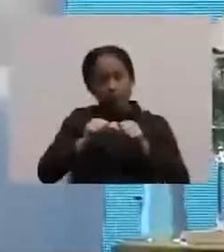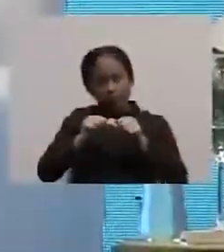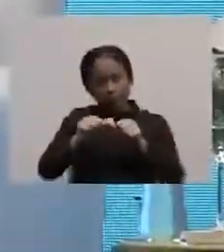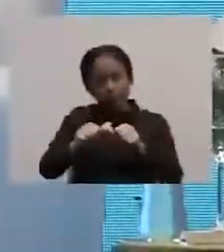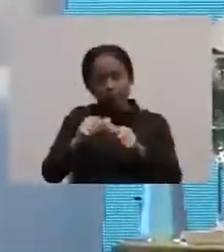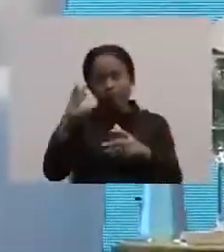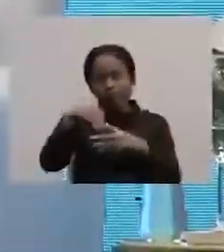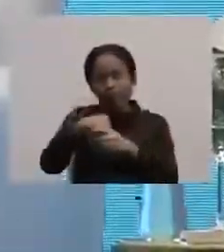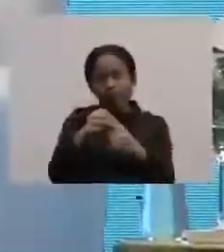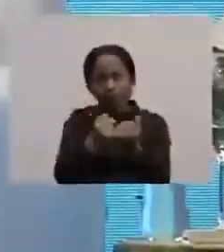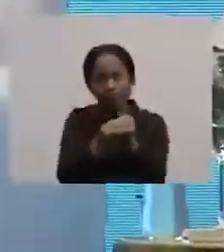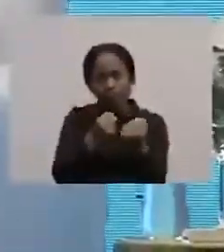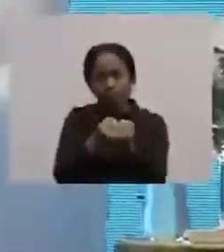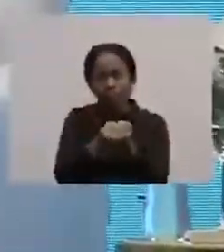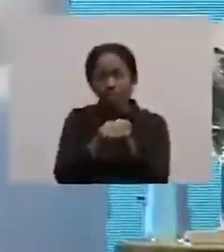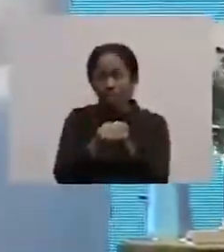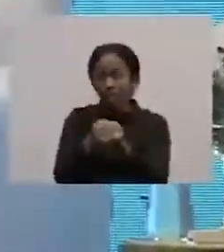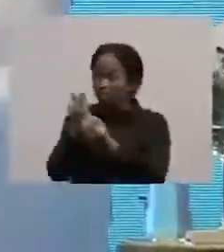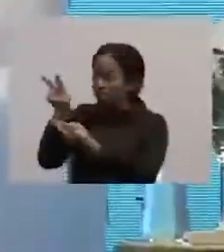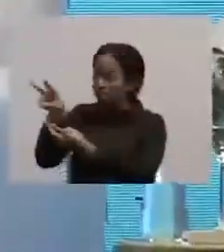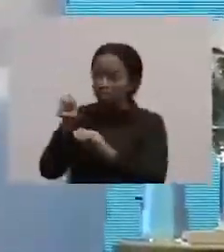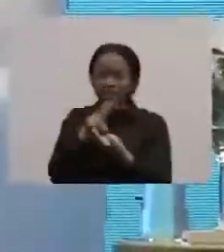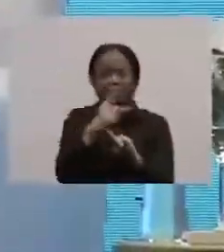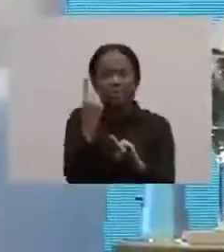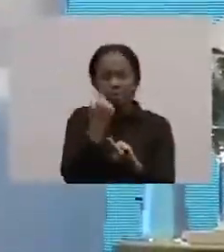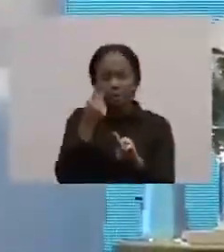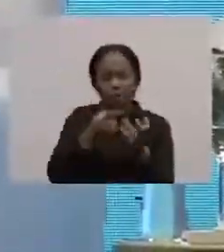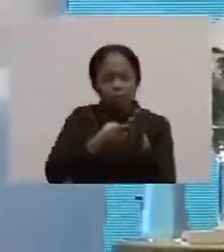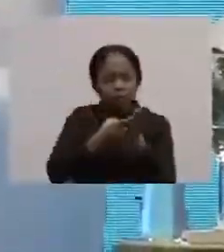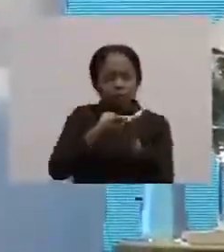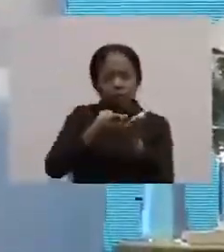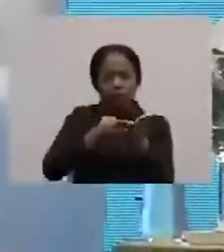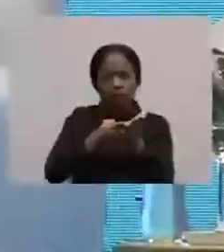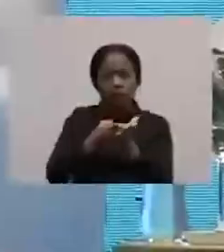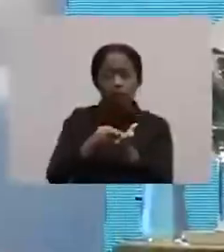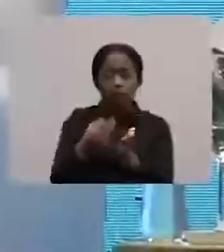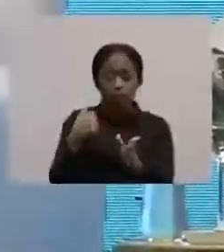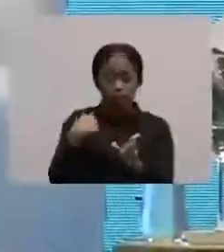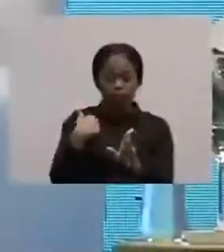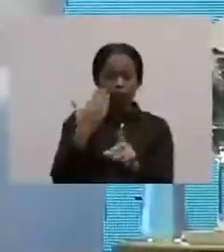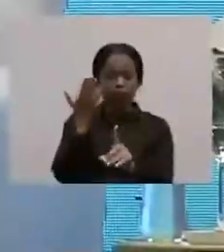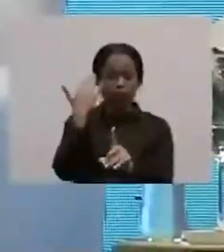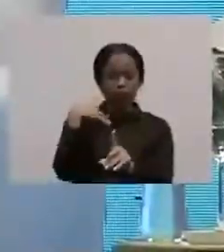verdad salga, que salga a la luz. Yo tuve una experiencia